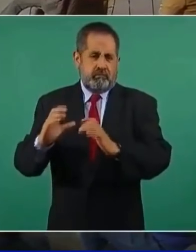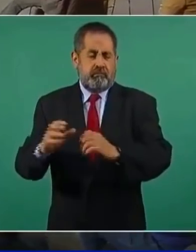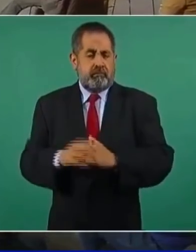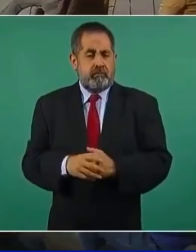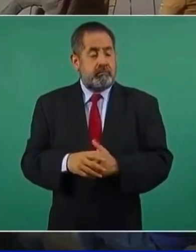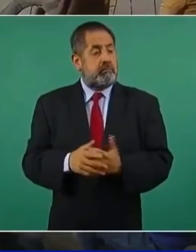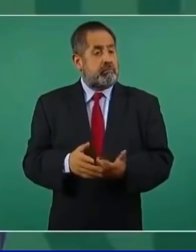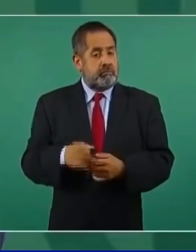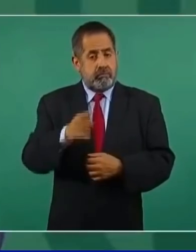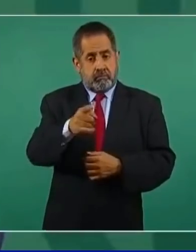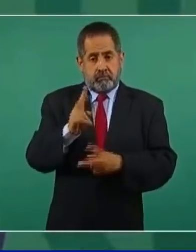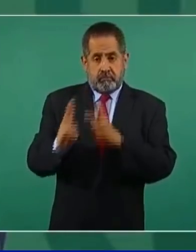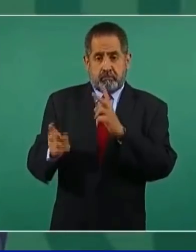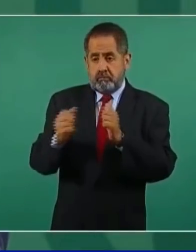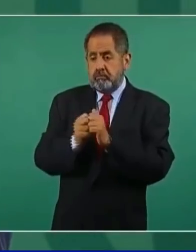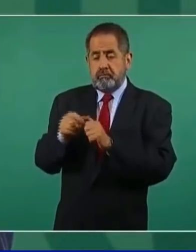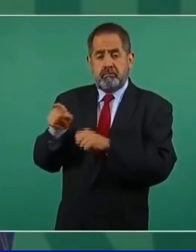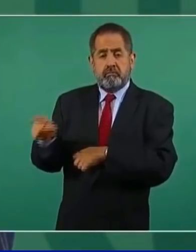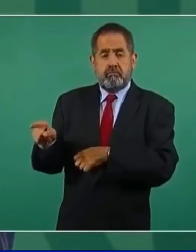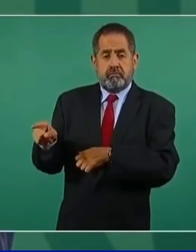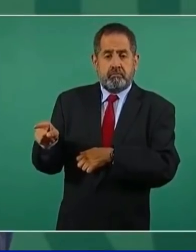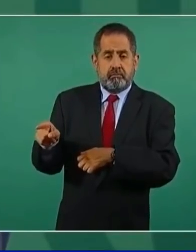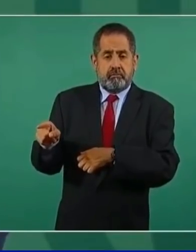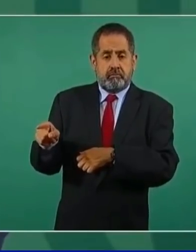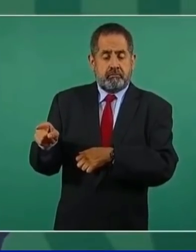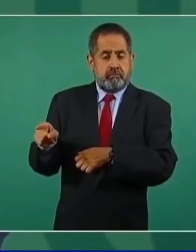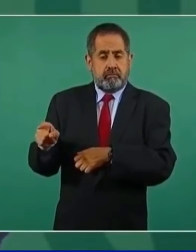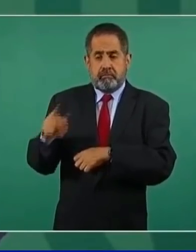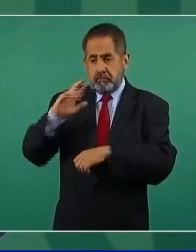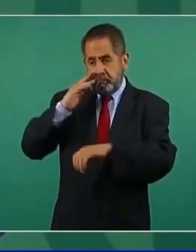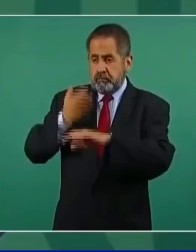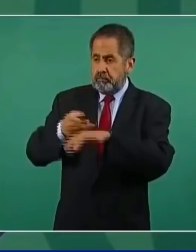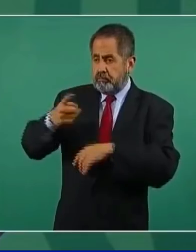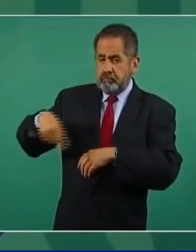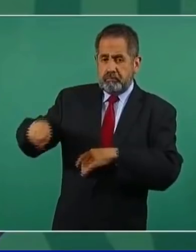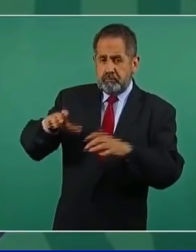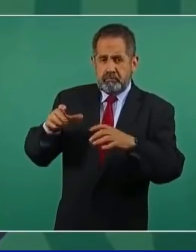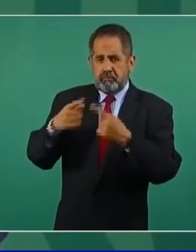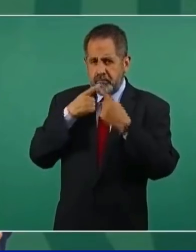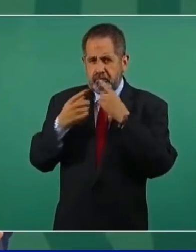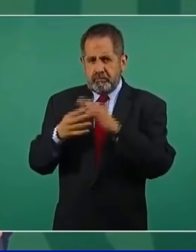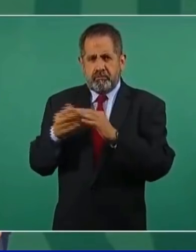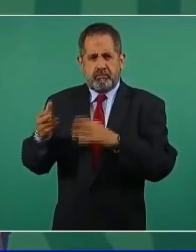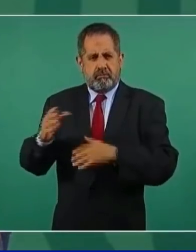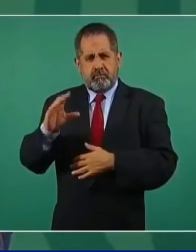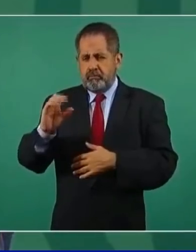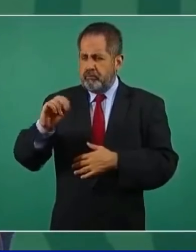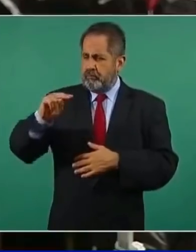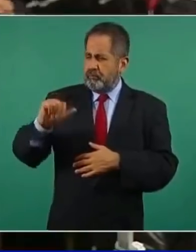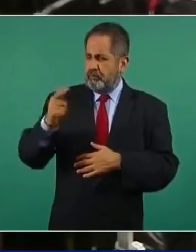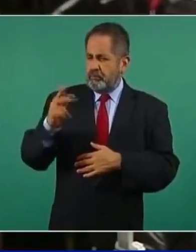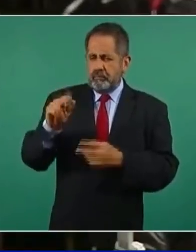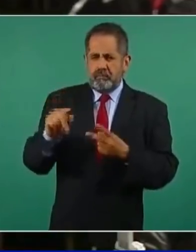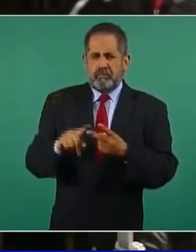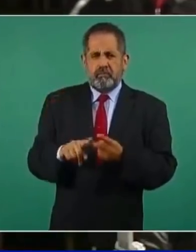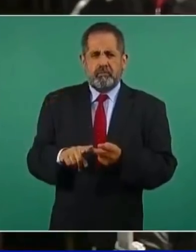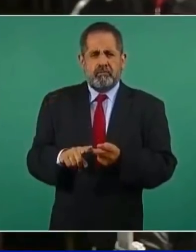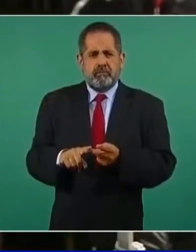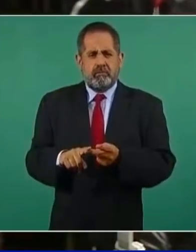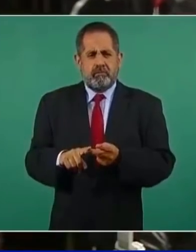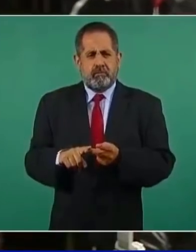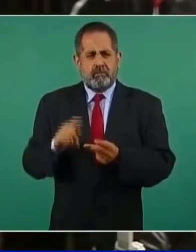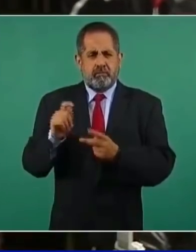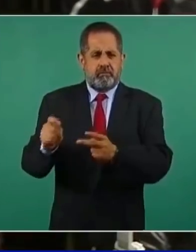Pero sería bueno que hablaras con los responsables. Sí, es de Conagua. Sí. Y es